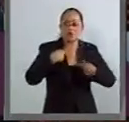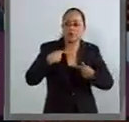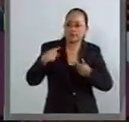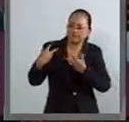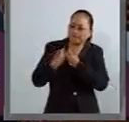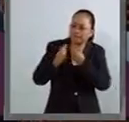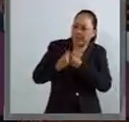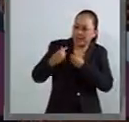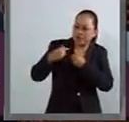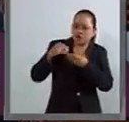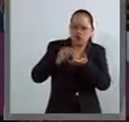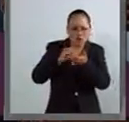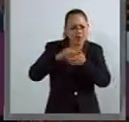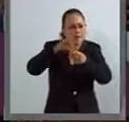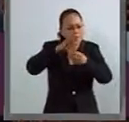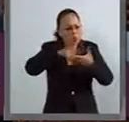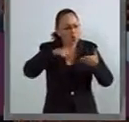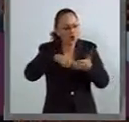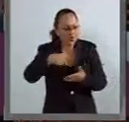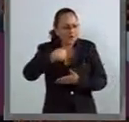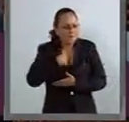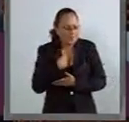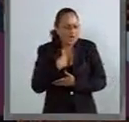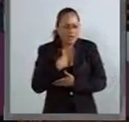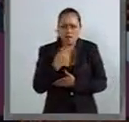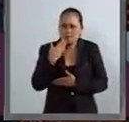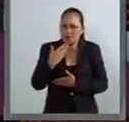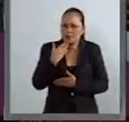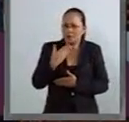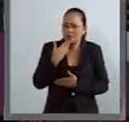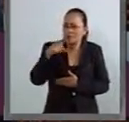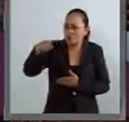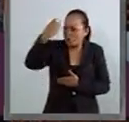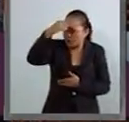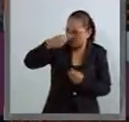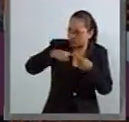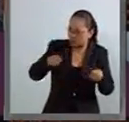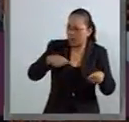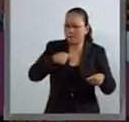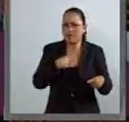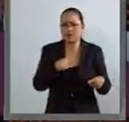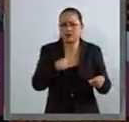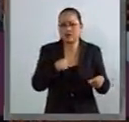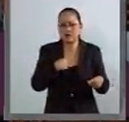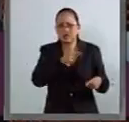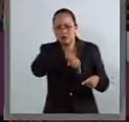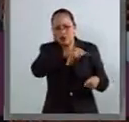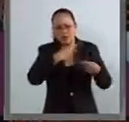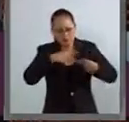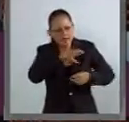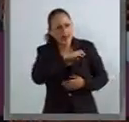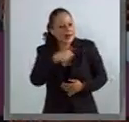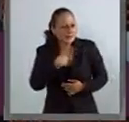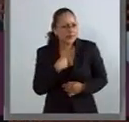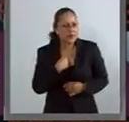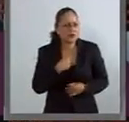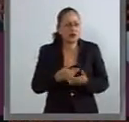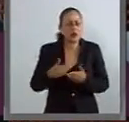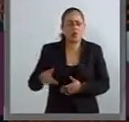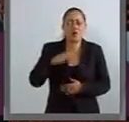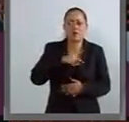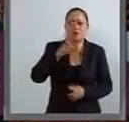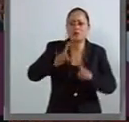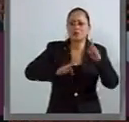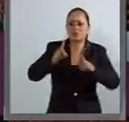siguen votando por mí. Esto es una muy buena noticia, es distinto a lo que tú opinas. La pregunta que yo me hago es, ok,